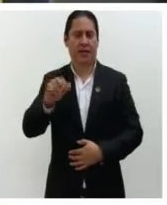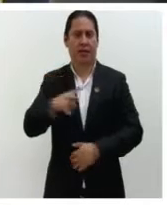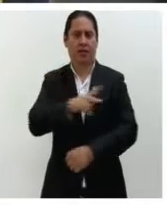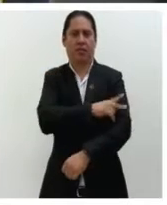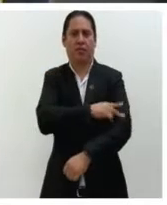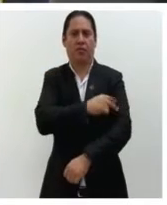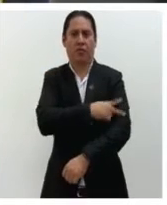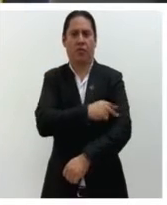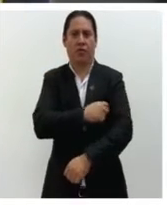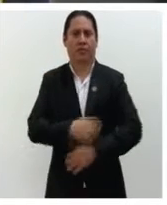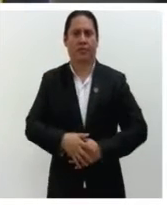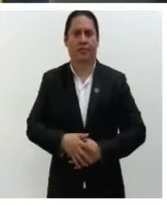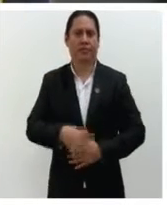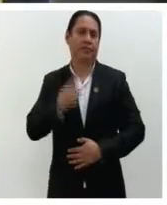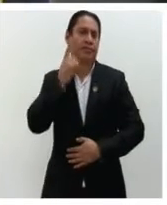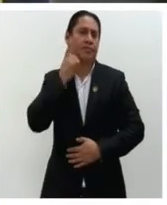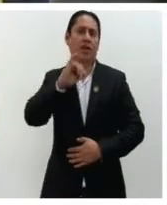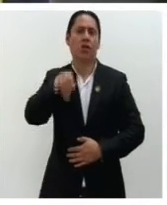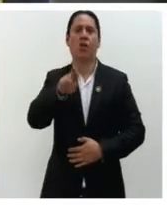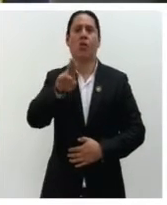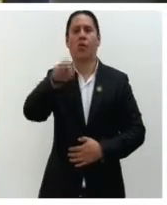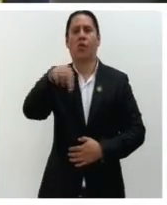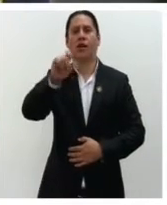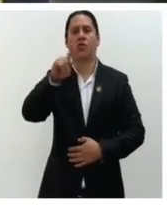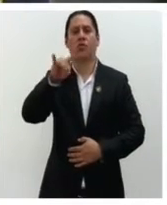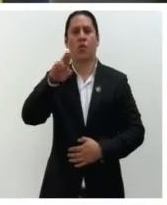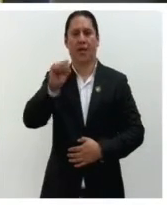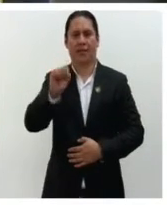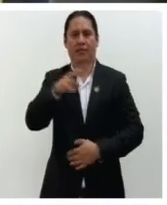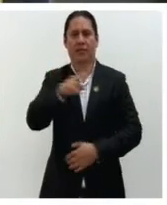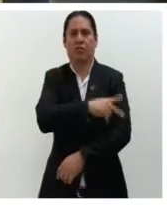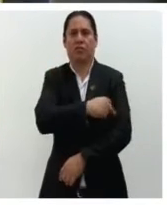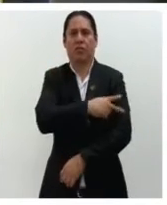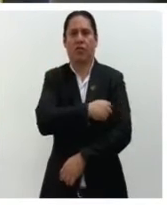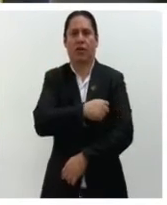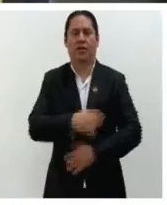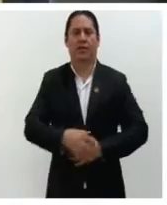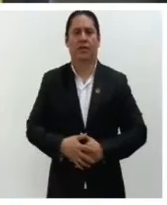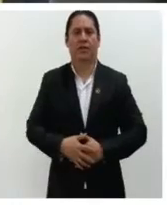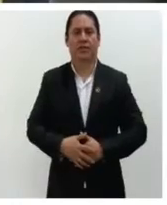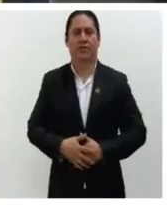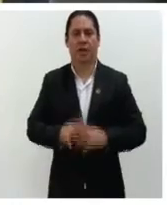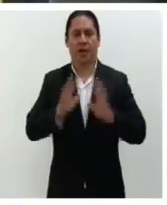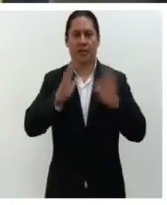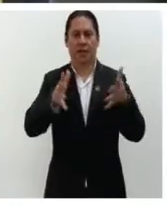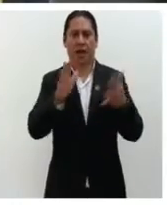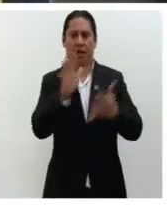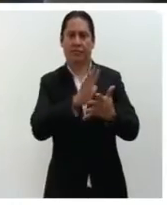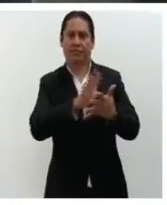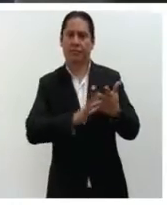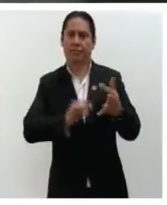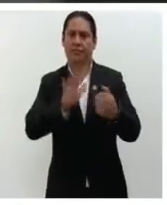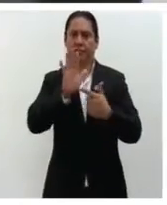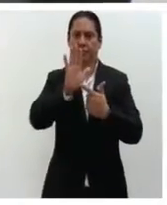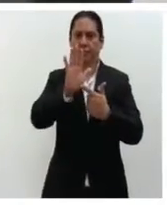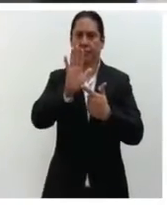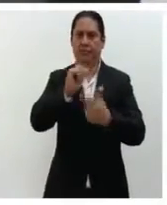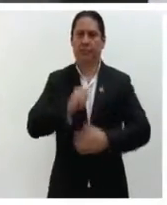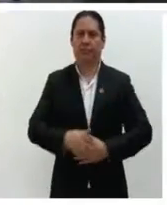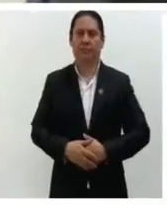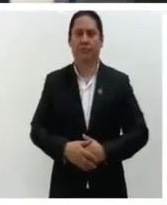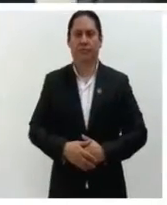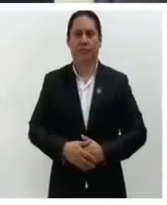vocal. Diputado Juan Luis Sarazúa Salazar, vocal. Está leído el dictamen, diputado